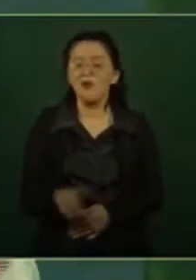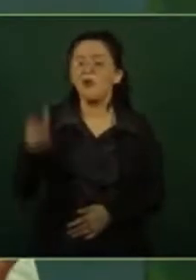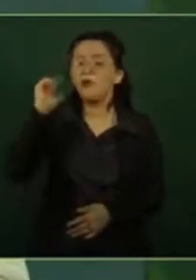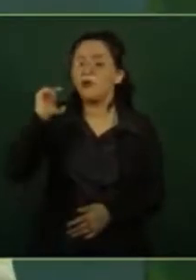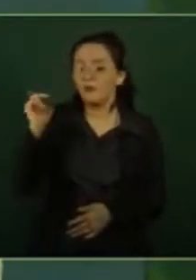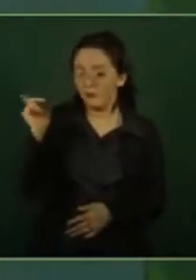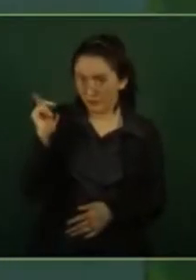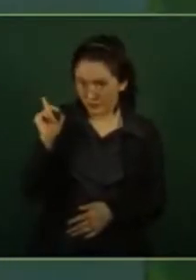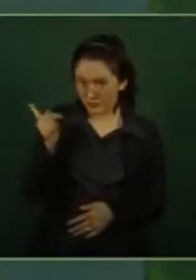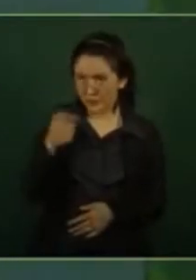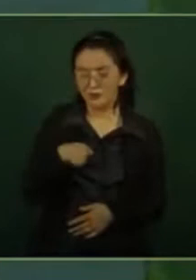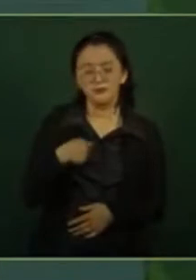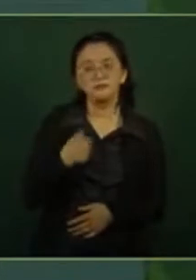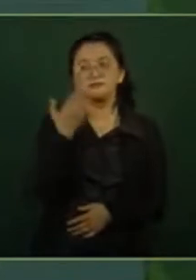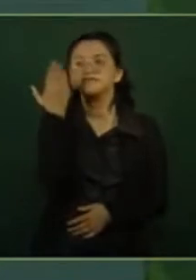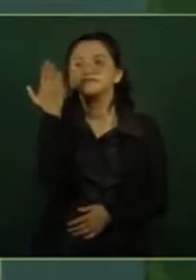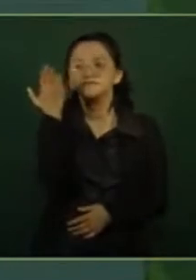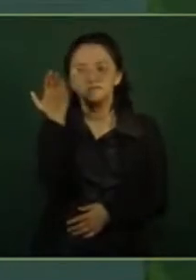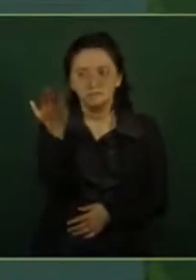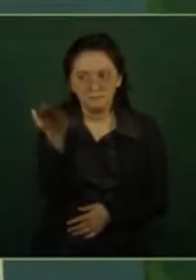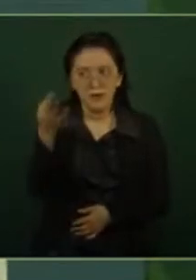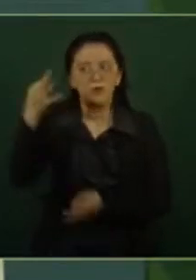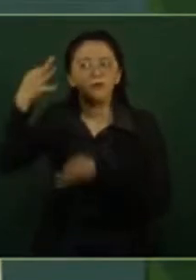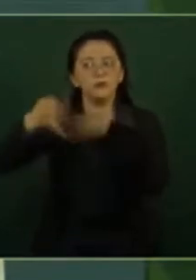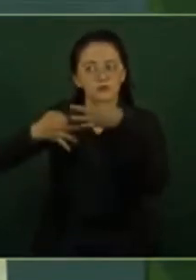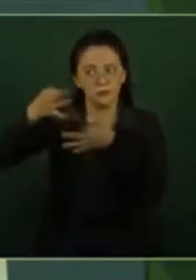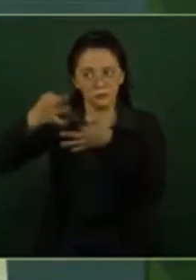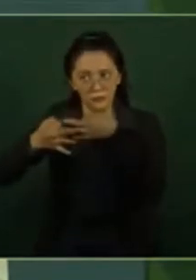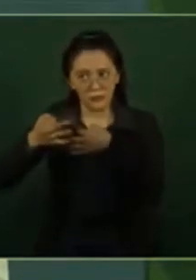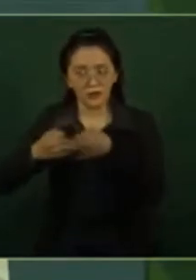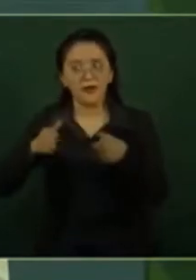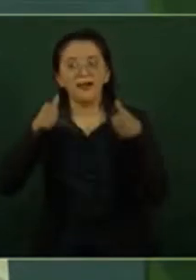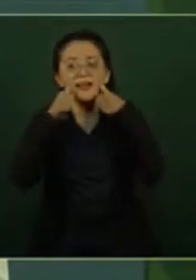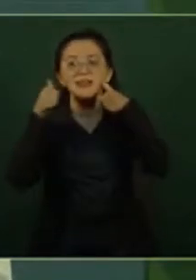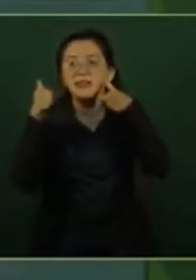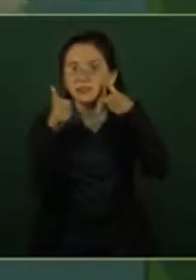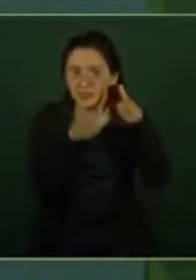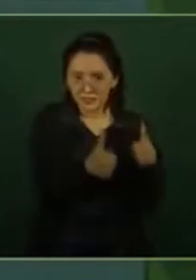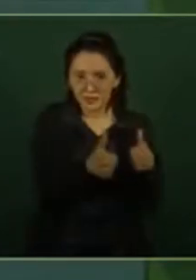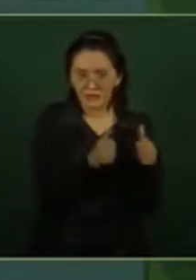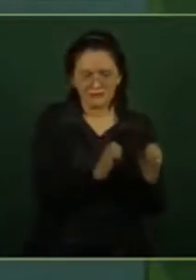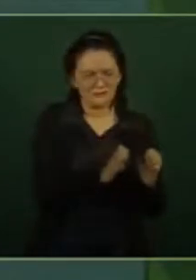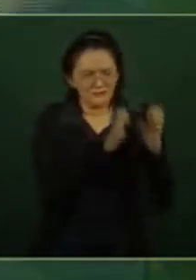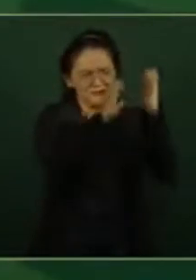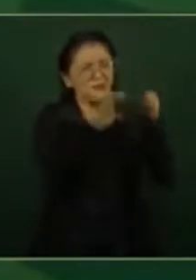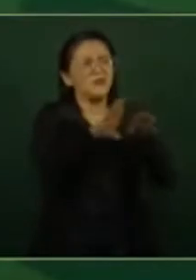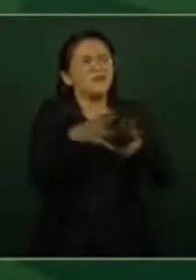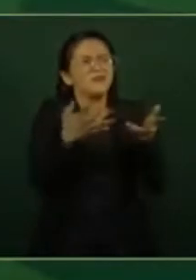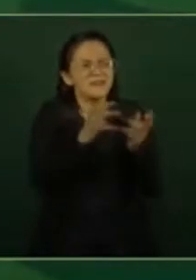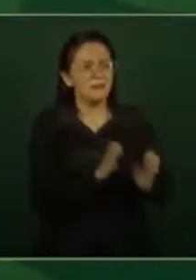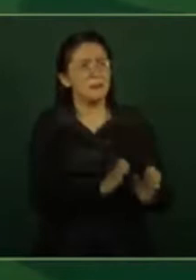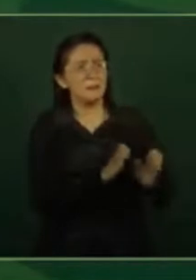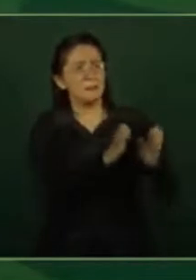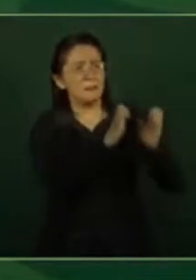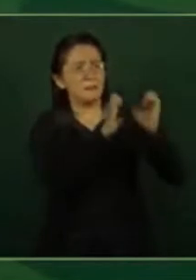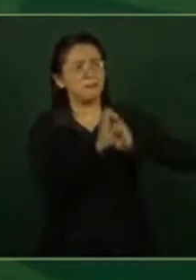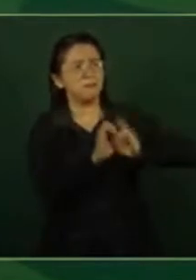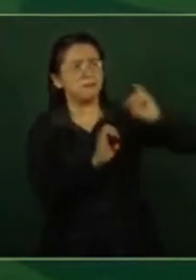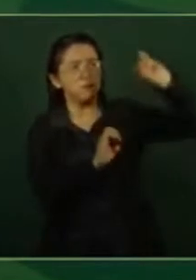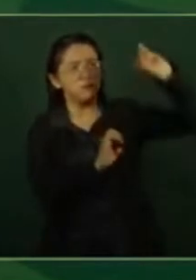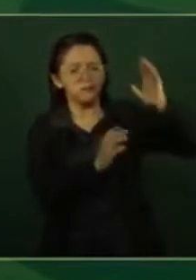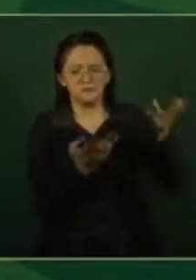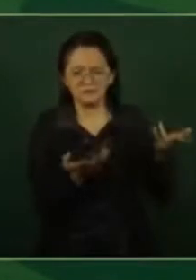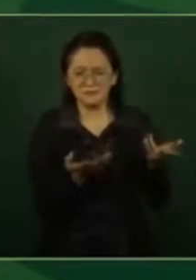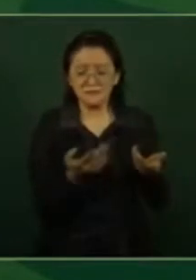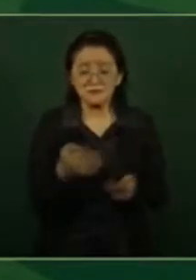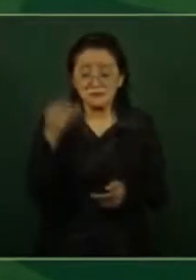y hago un llamado respetuoso al Poder Judicial para que estén pendientes. ¿Cómo van a hacer una torre? Imagínense, entran